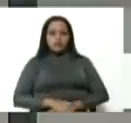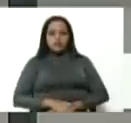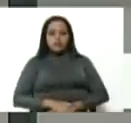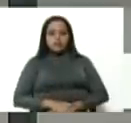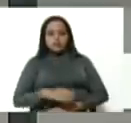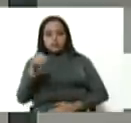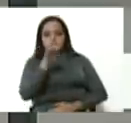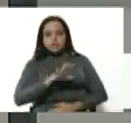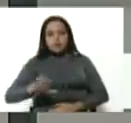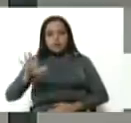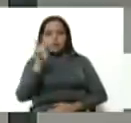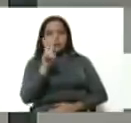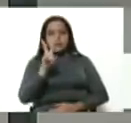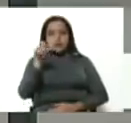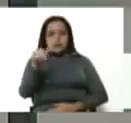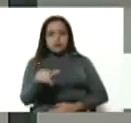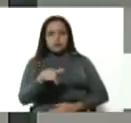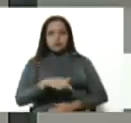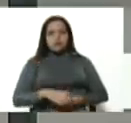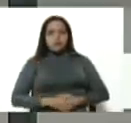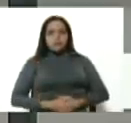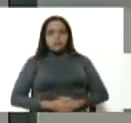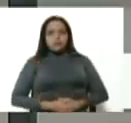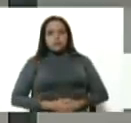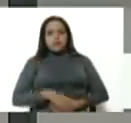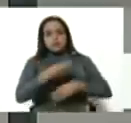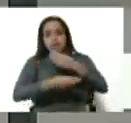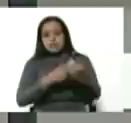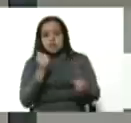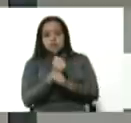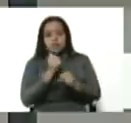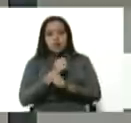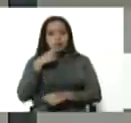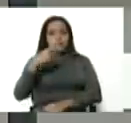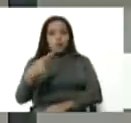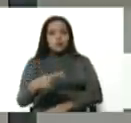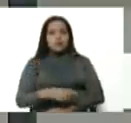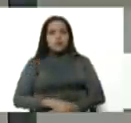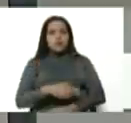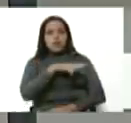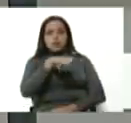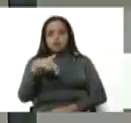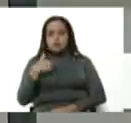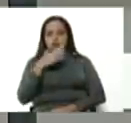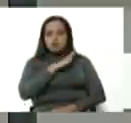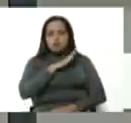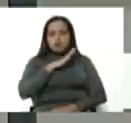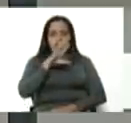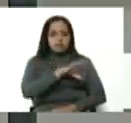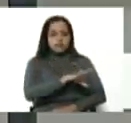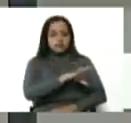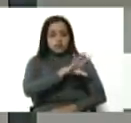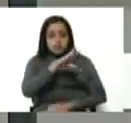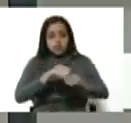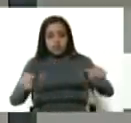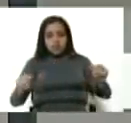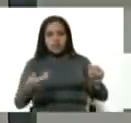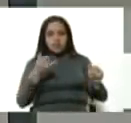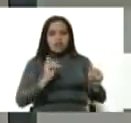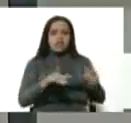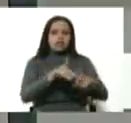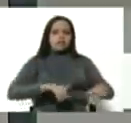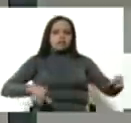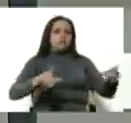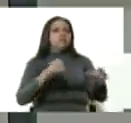en Venezuela, donde el ejercicio del poder político es en nuestro territorio, donde están sus